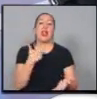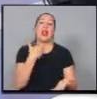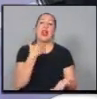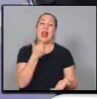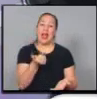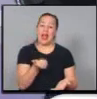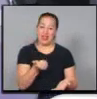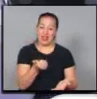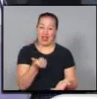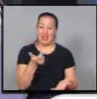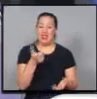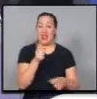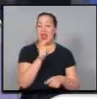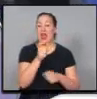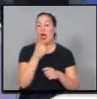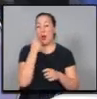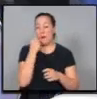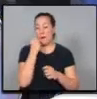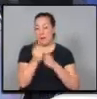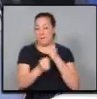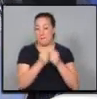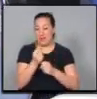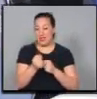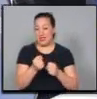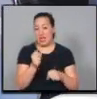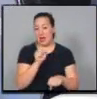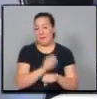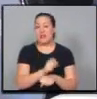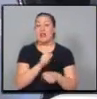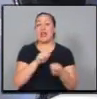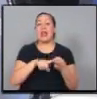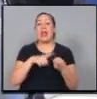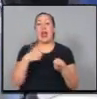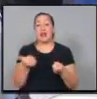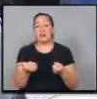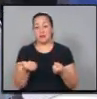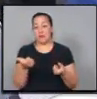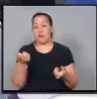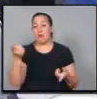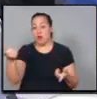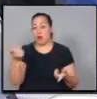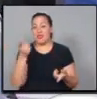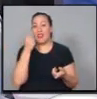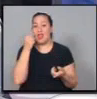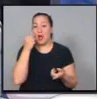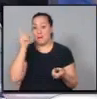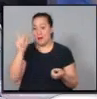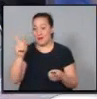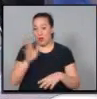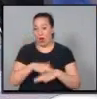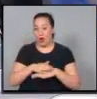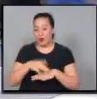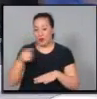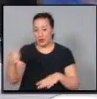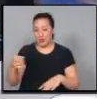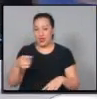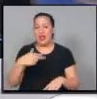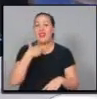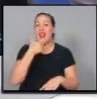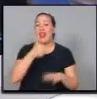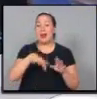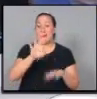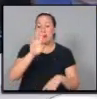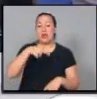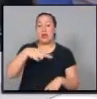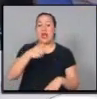del empresario detenido, que obviamente es la esposa del principal acusado, ¿no? Natalia, que